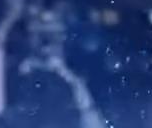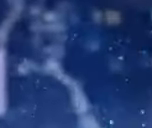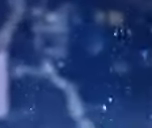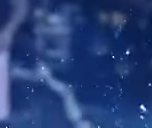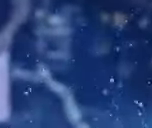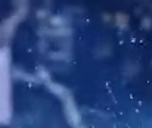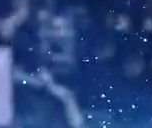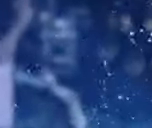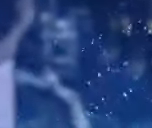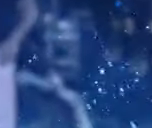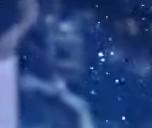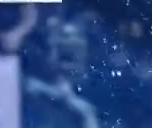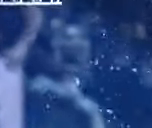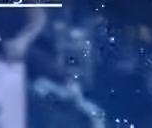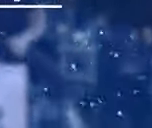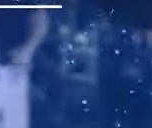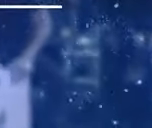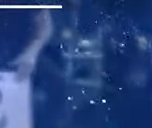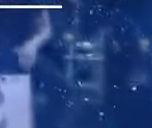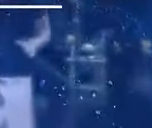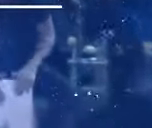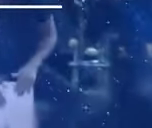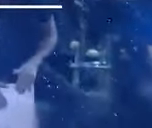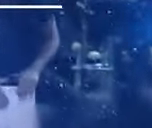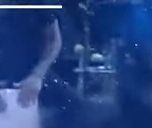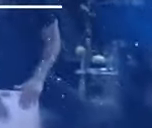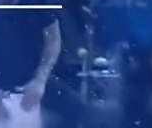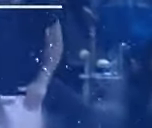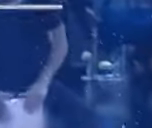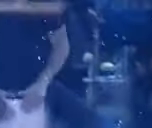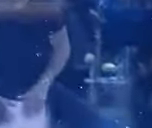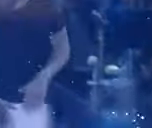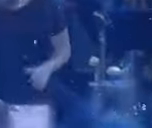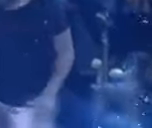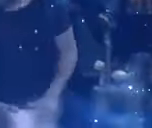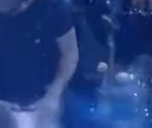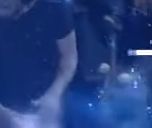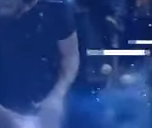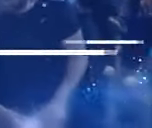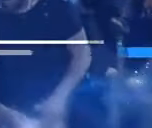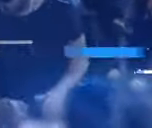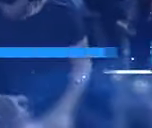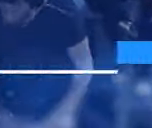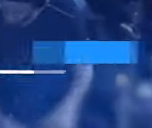Marcos Yaroide en la senda antigua. Ya se abrirán los